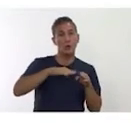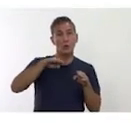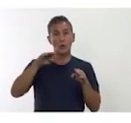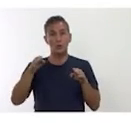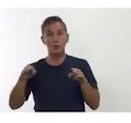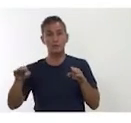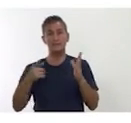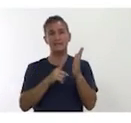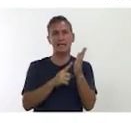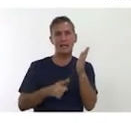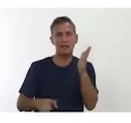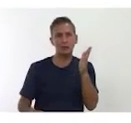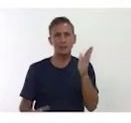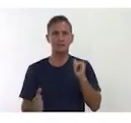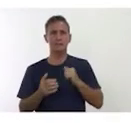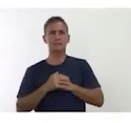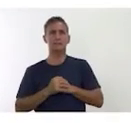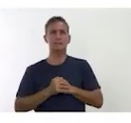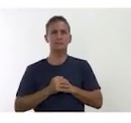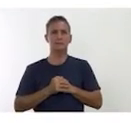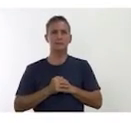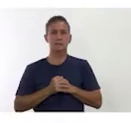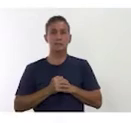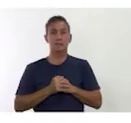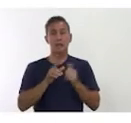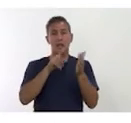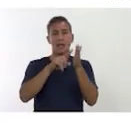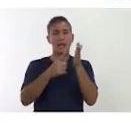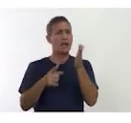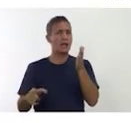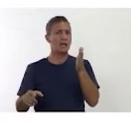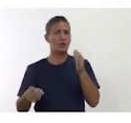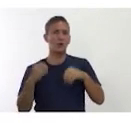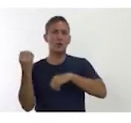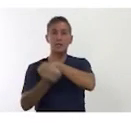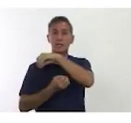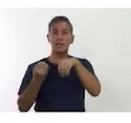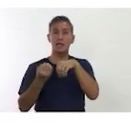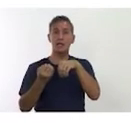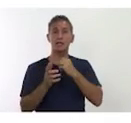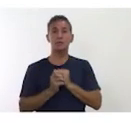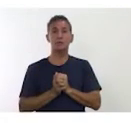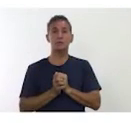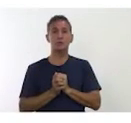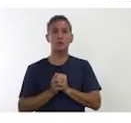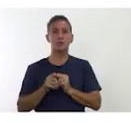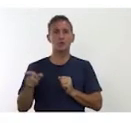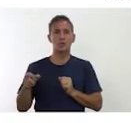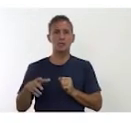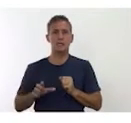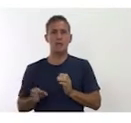Oscilaciones electromagnéticas. La corriente alterna y su